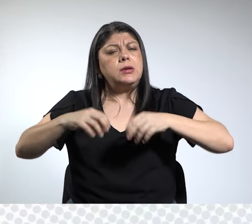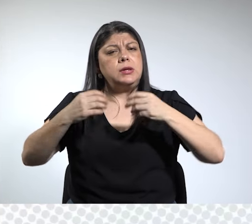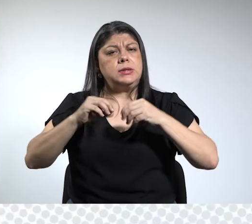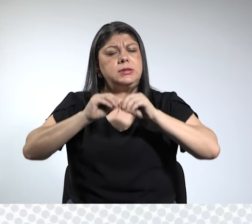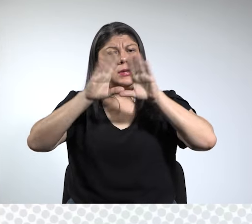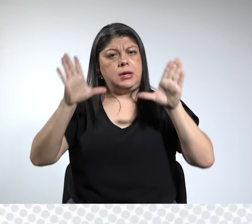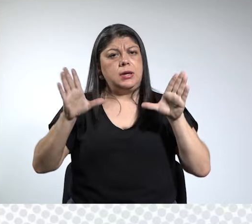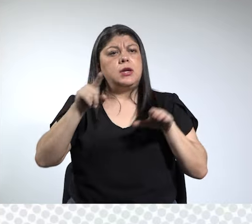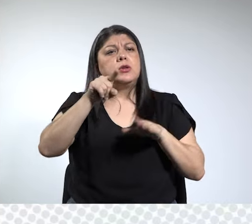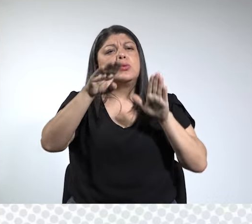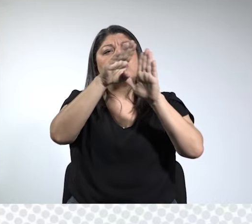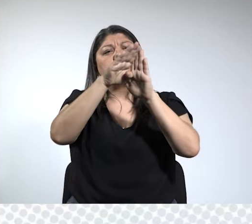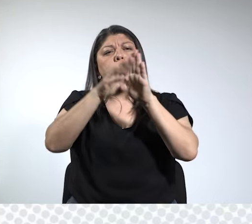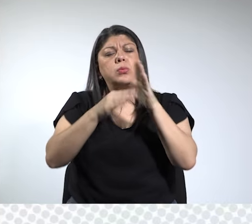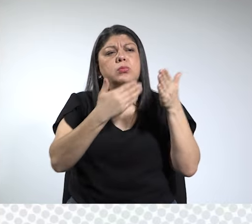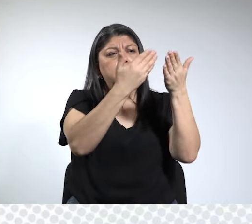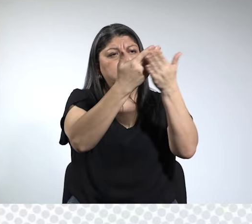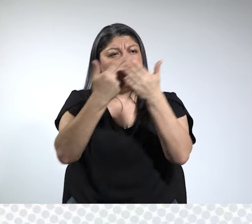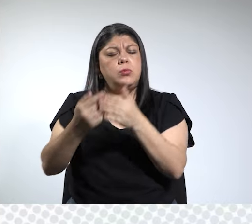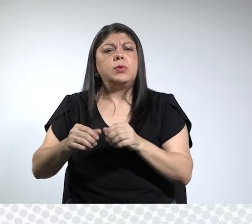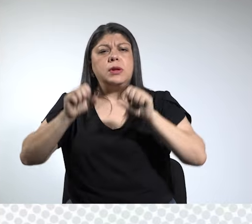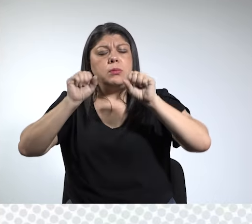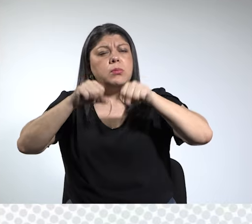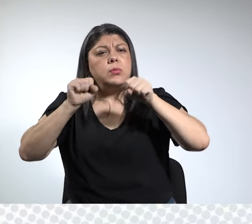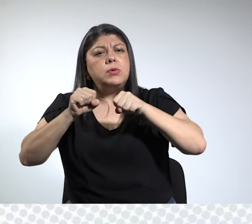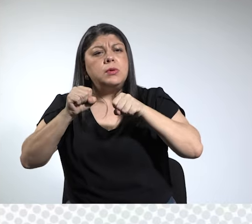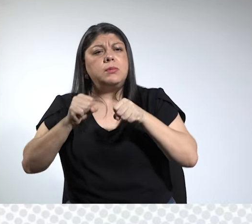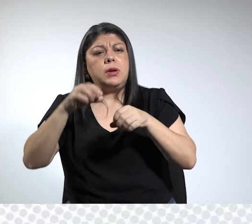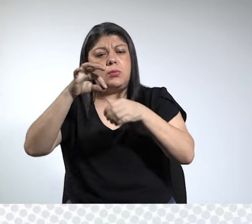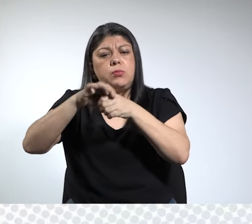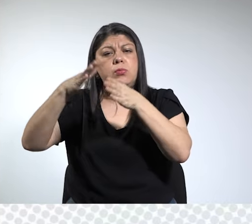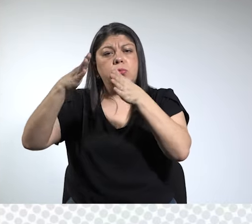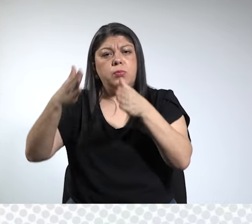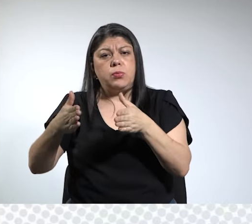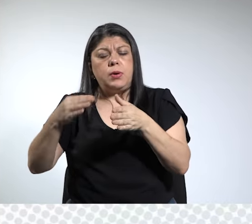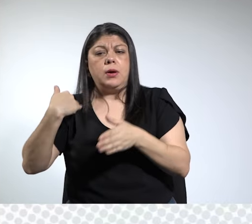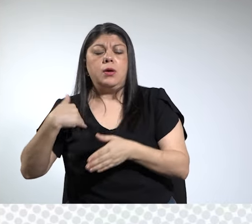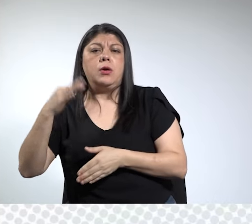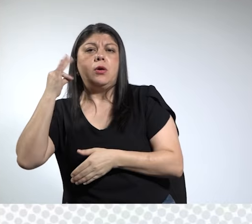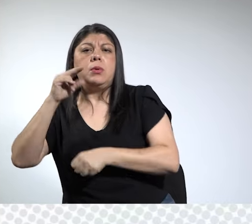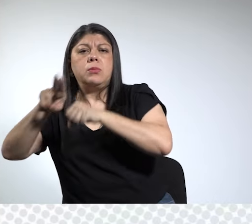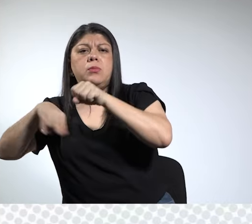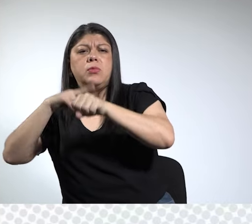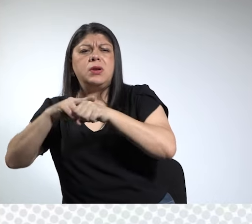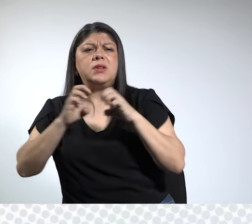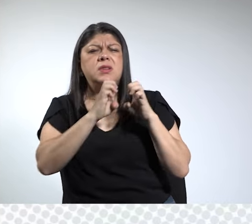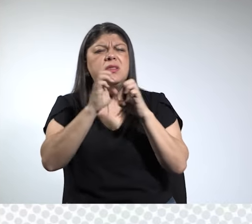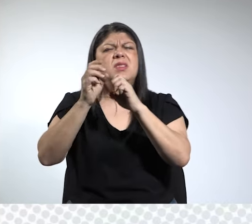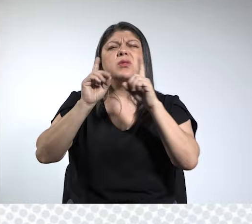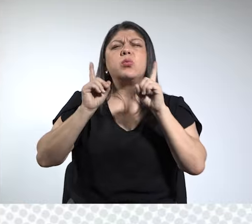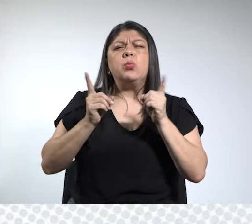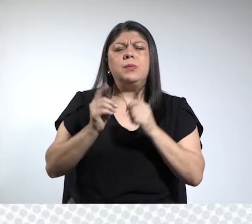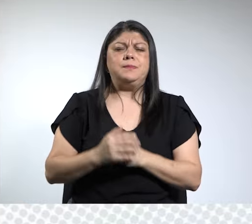claras. ¿Cuáles son sus propuestas reales y viables para los agricultores y agricultoras nacionales?